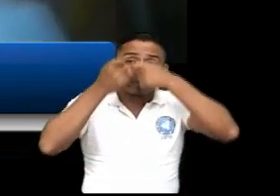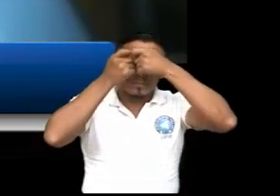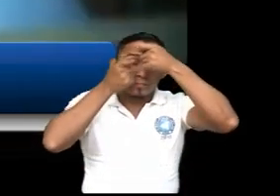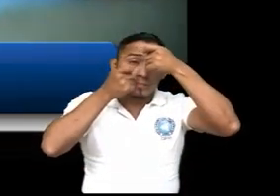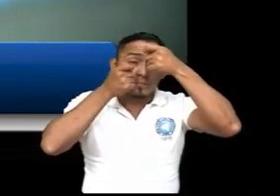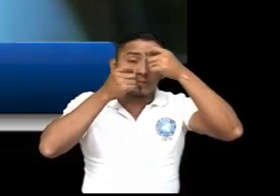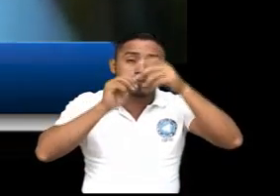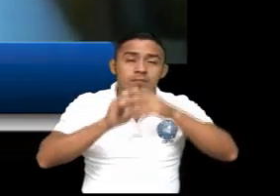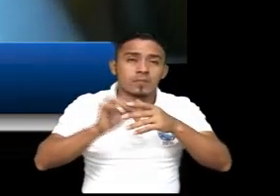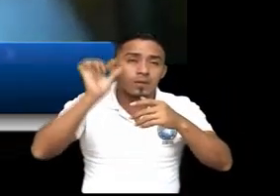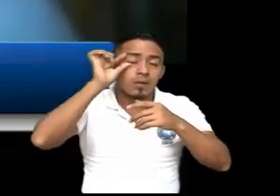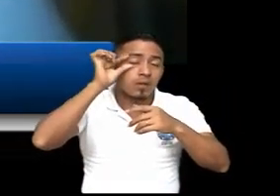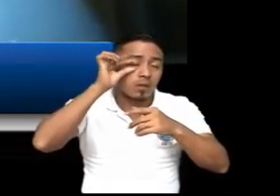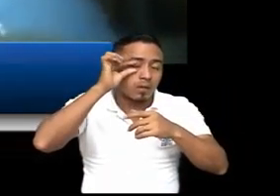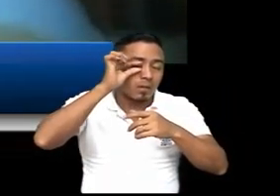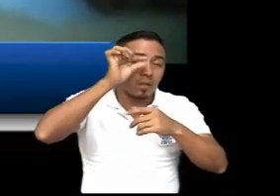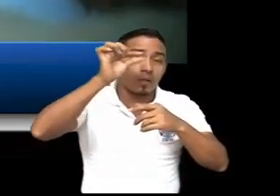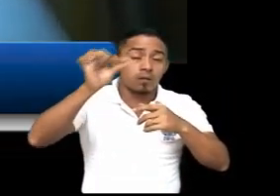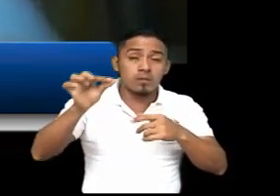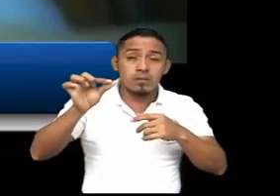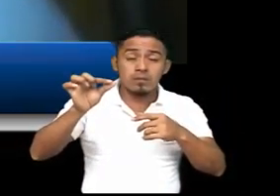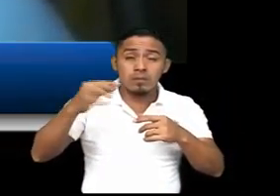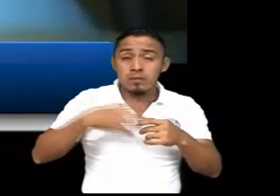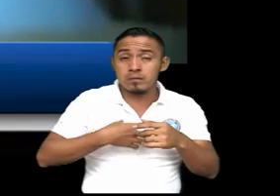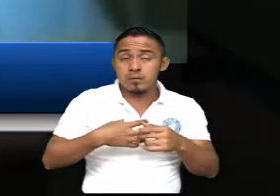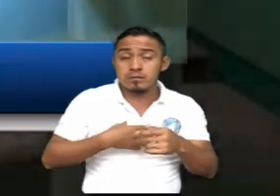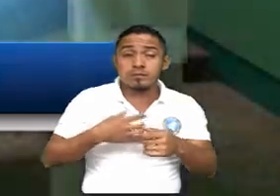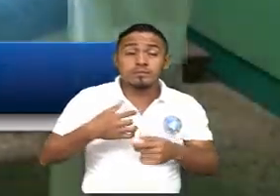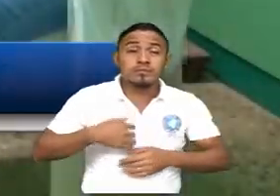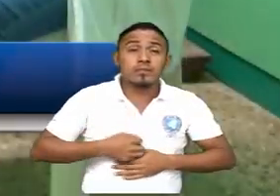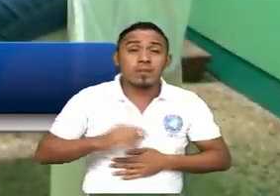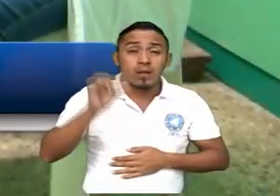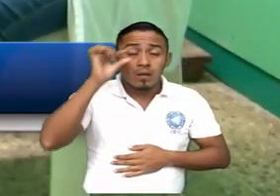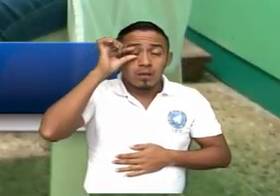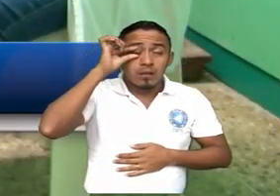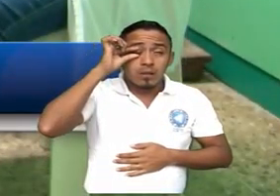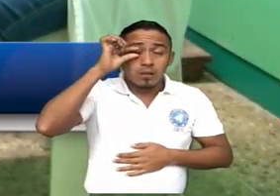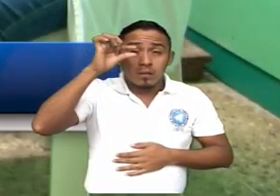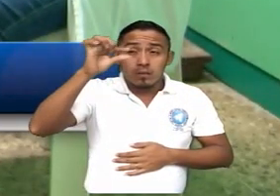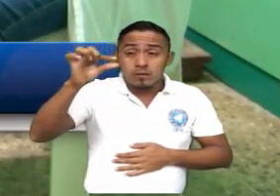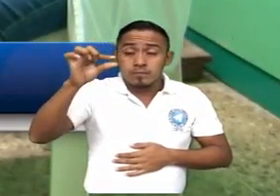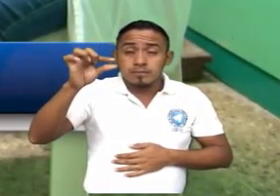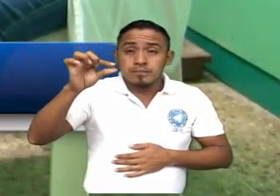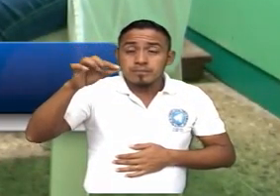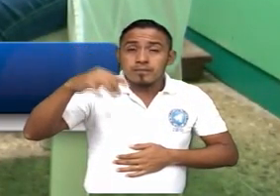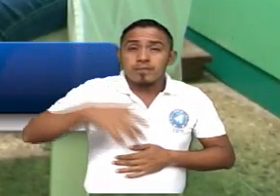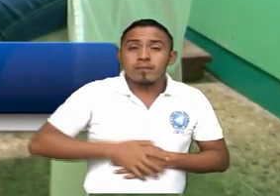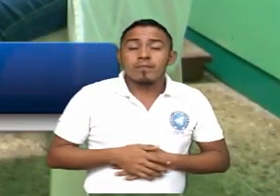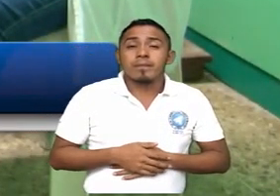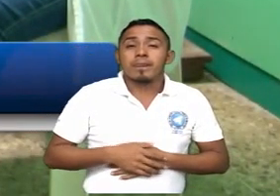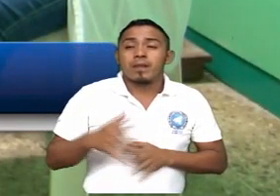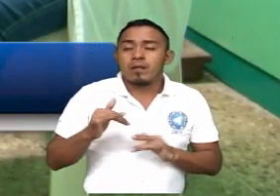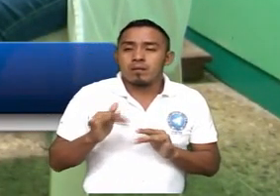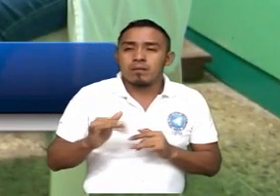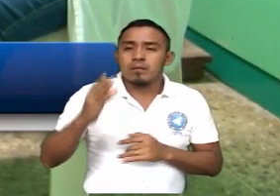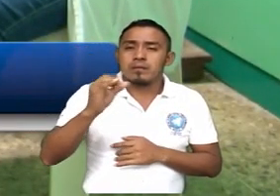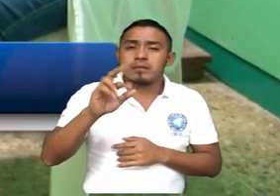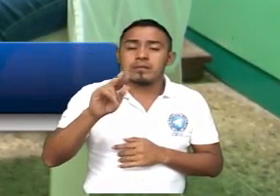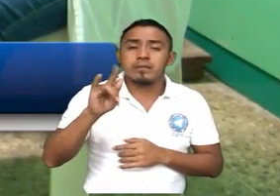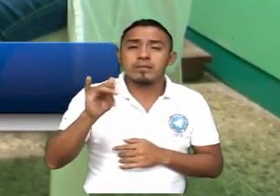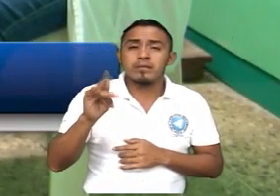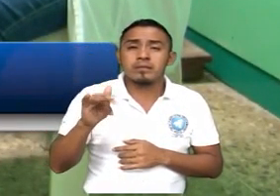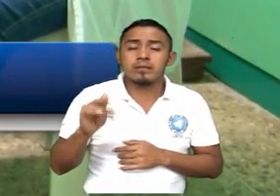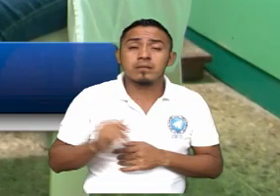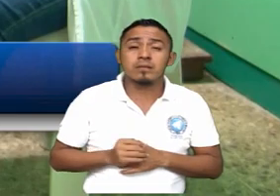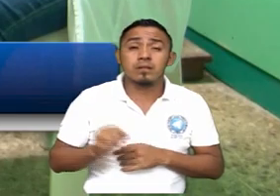el cristalino, el cristalino natural. Se lo quitan, se lo extraen. Ya no es cristalino, ya está. Ya.